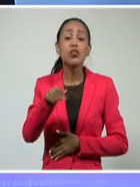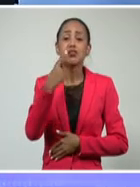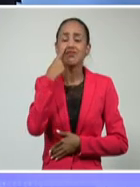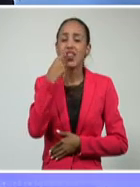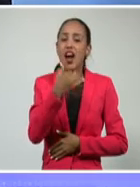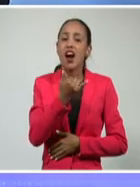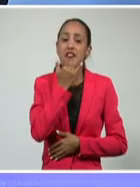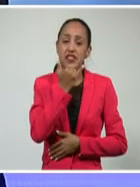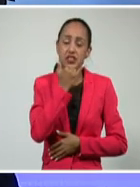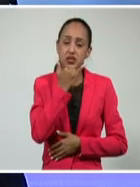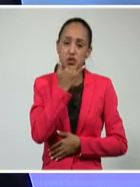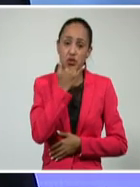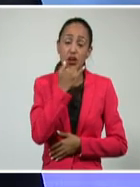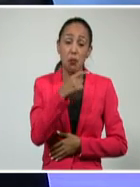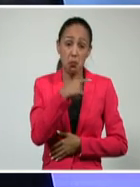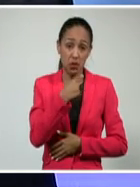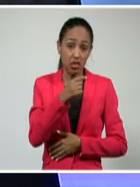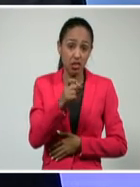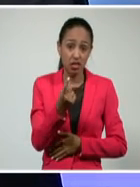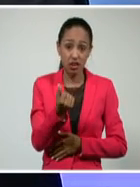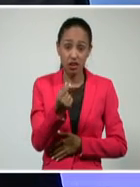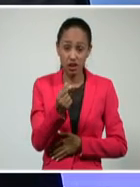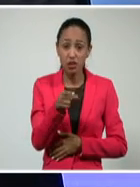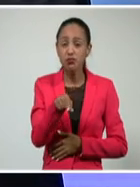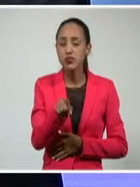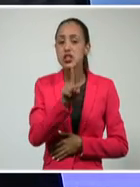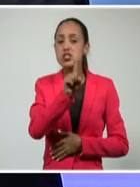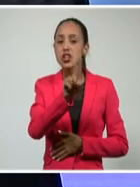país ascienden a un total de